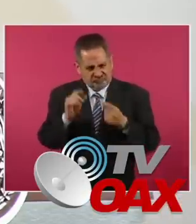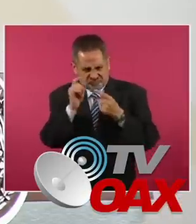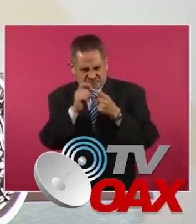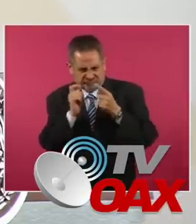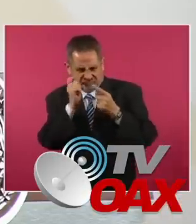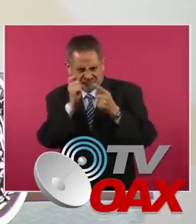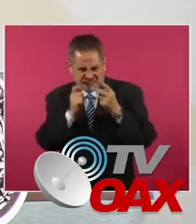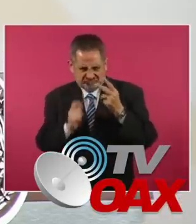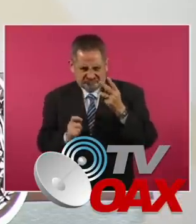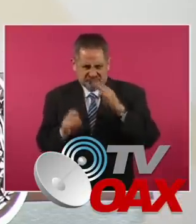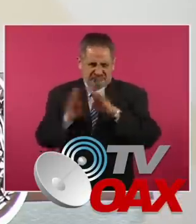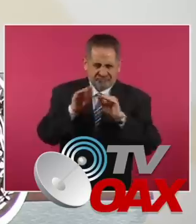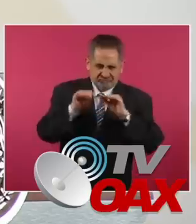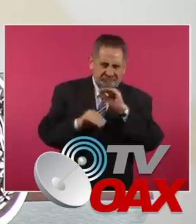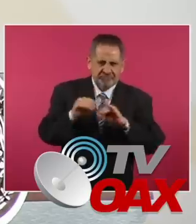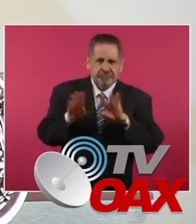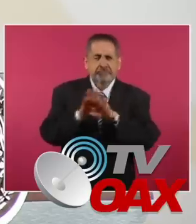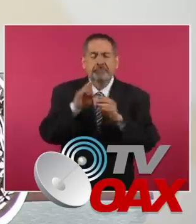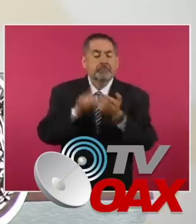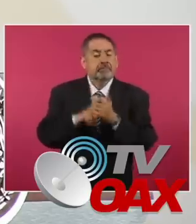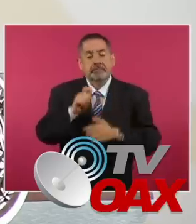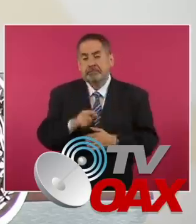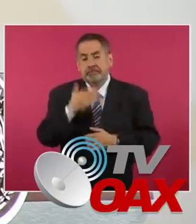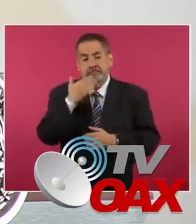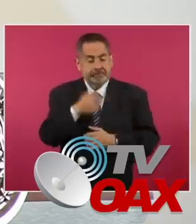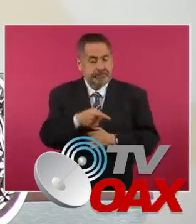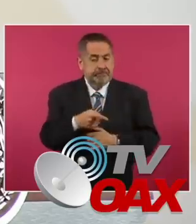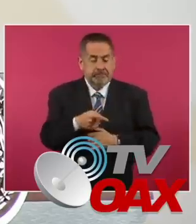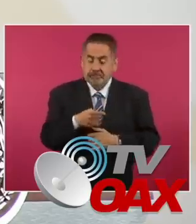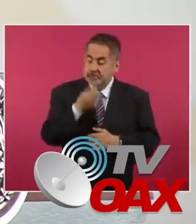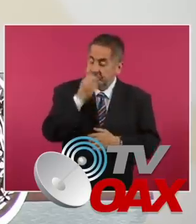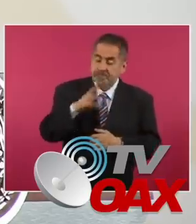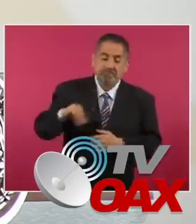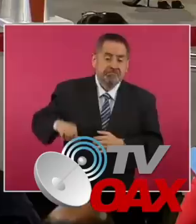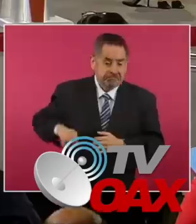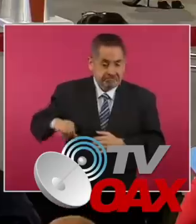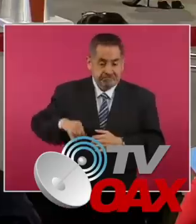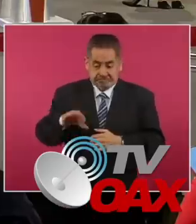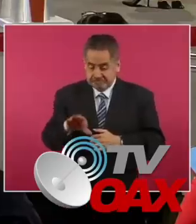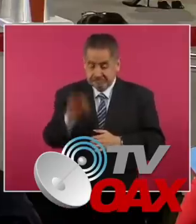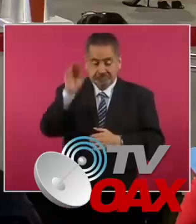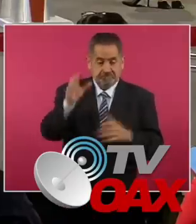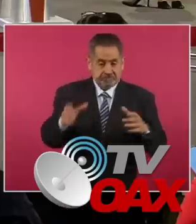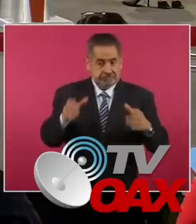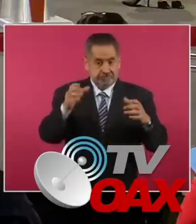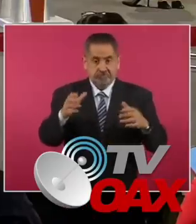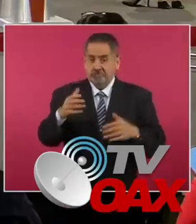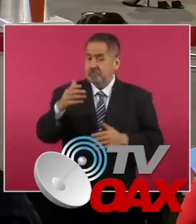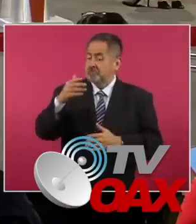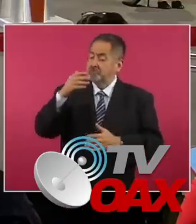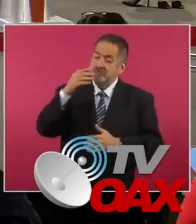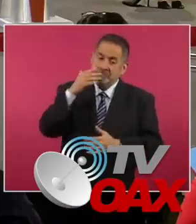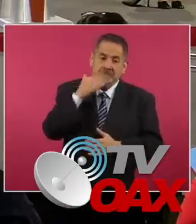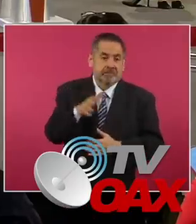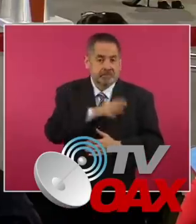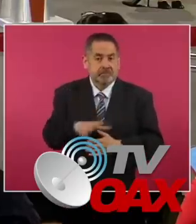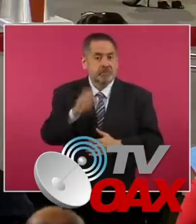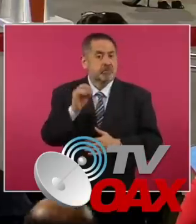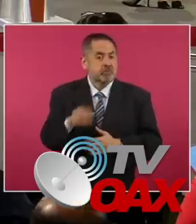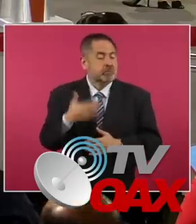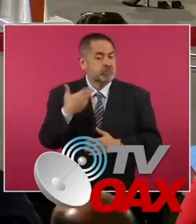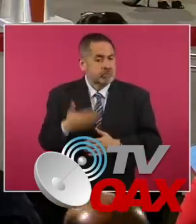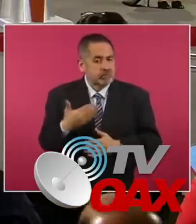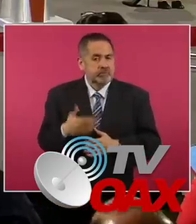pormenorizada de las características de este interesante hallazgo arqueológico que